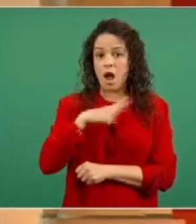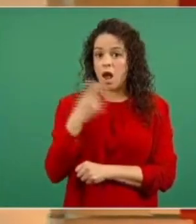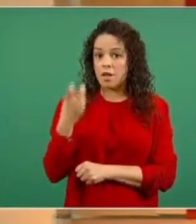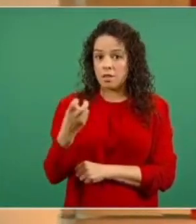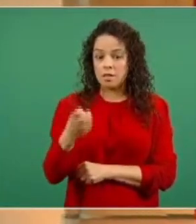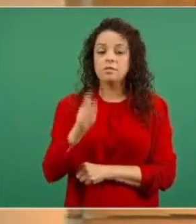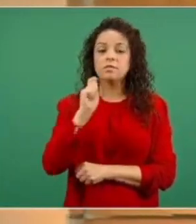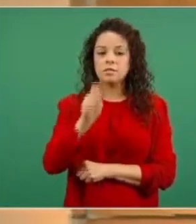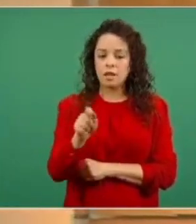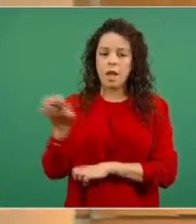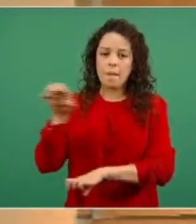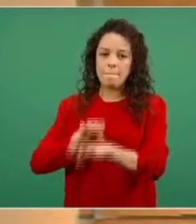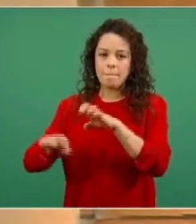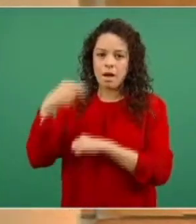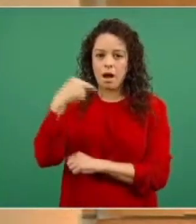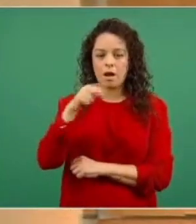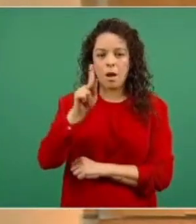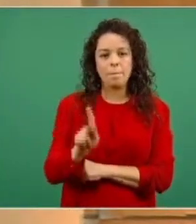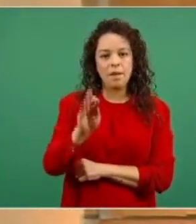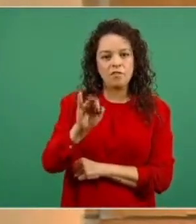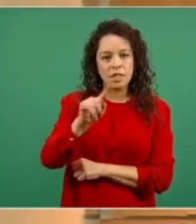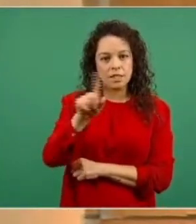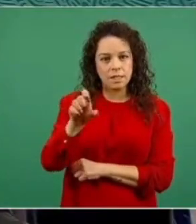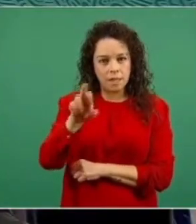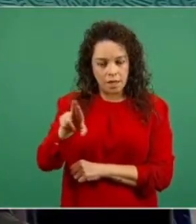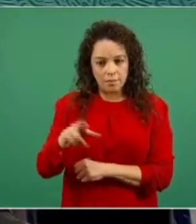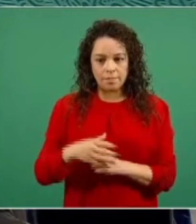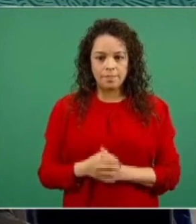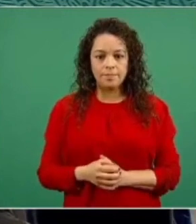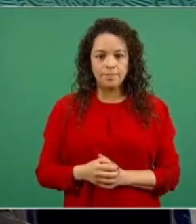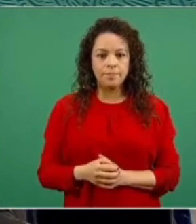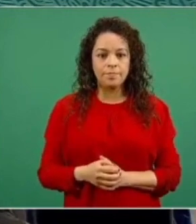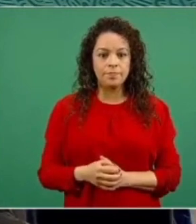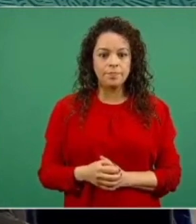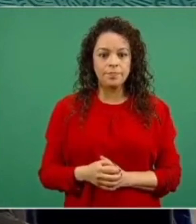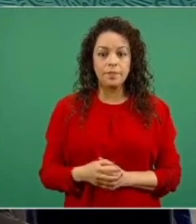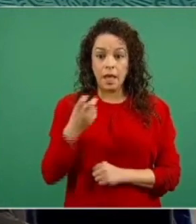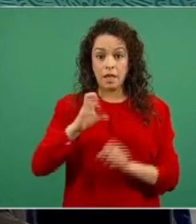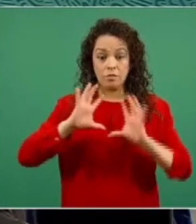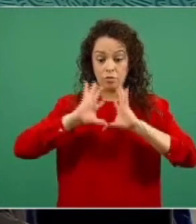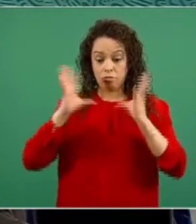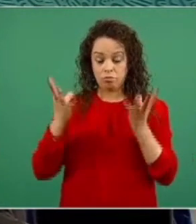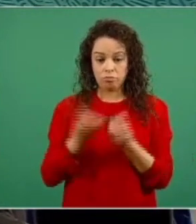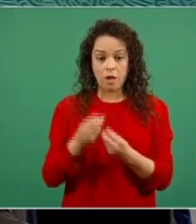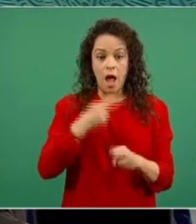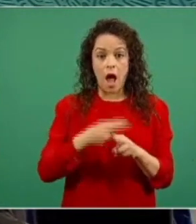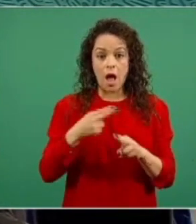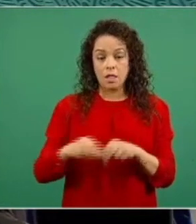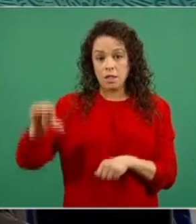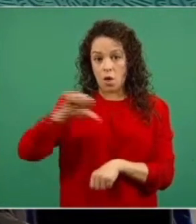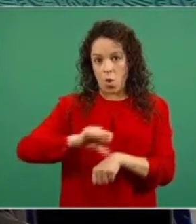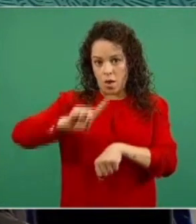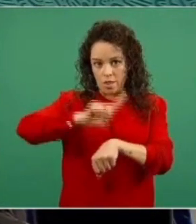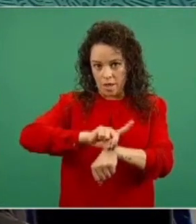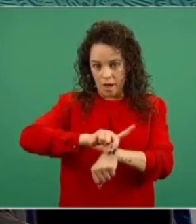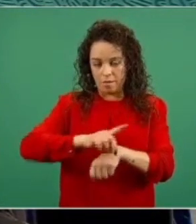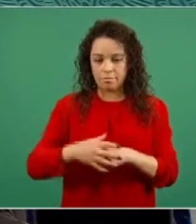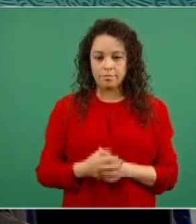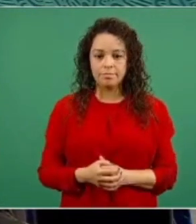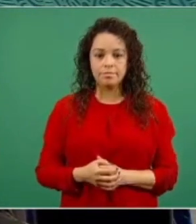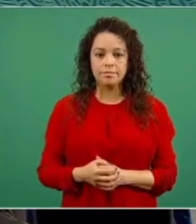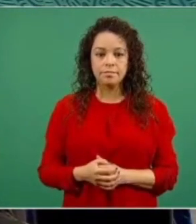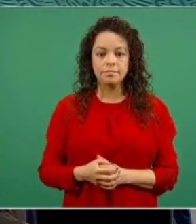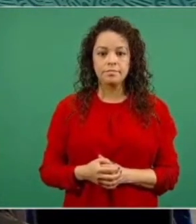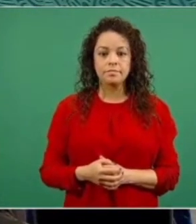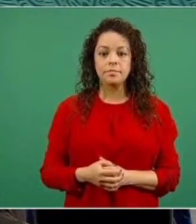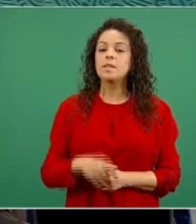de Pfizer, y este es el logro acumulado que se ha tenido hasta el día de hoy. La siguiente. Y también